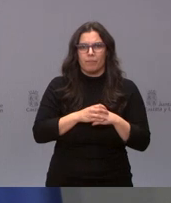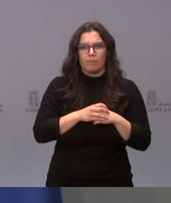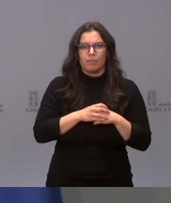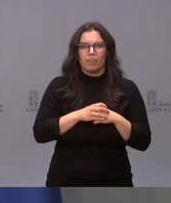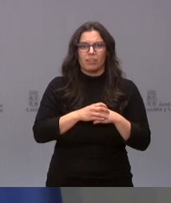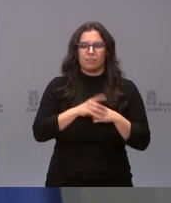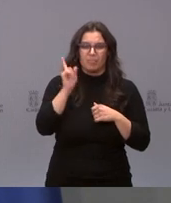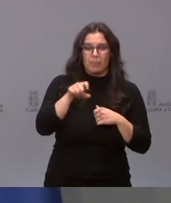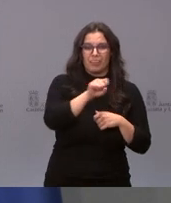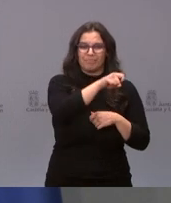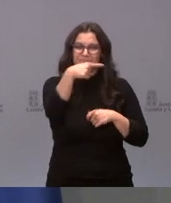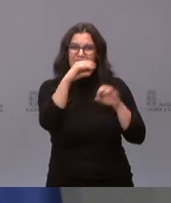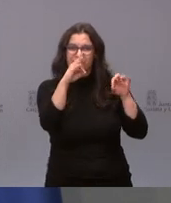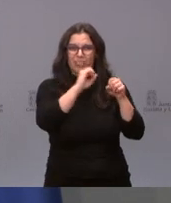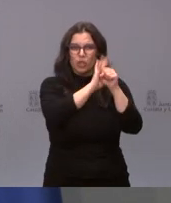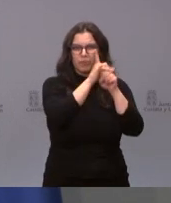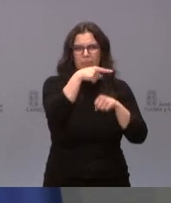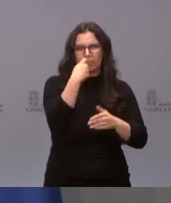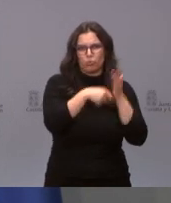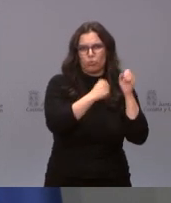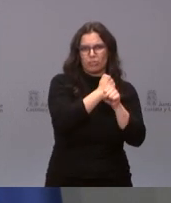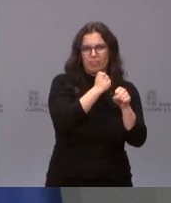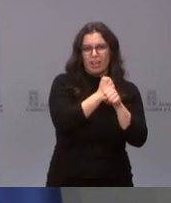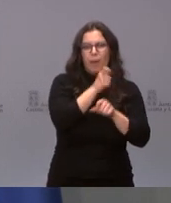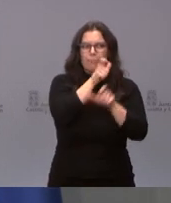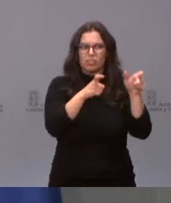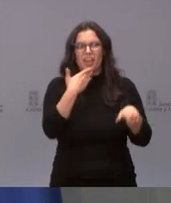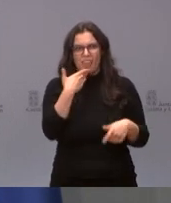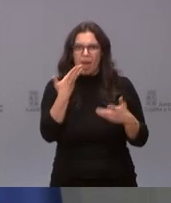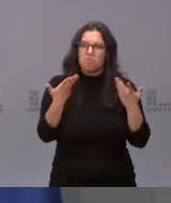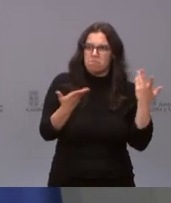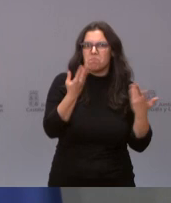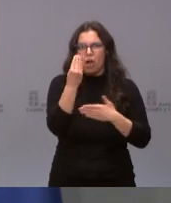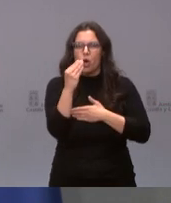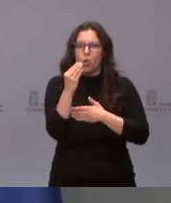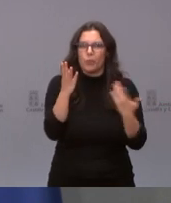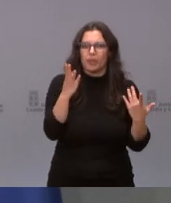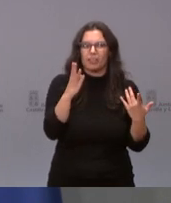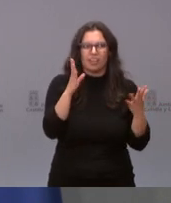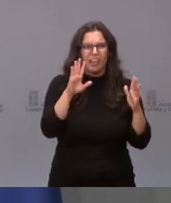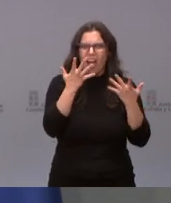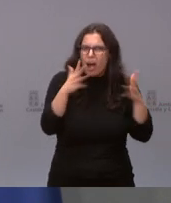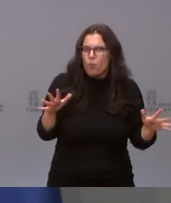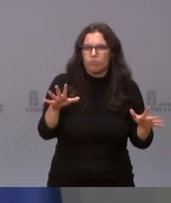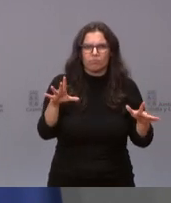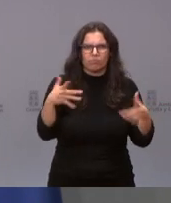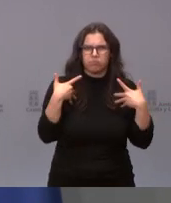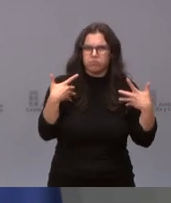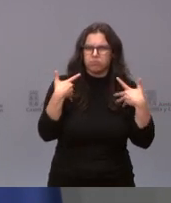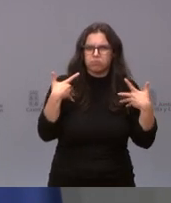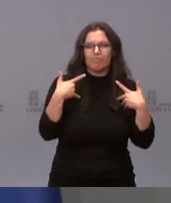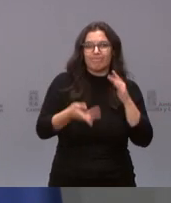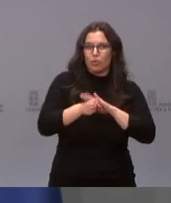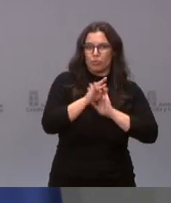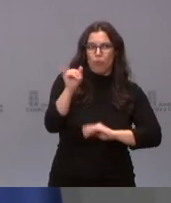en las plantas es duro ver a personas relativamente jóvenes pasándolo muy mal y esto sigue sucediendo y por lo tanto